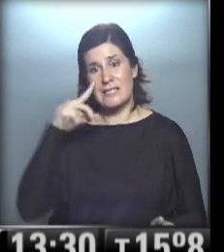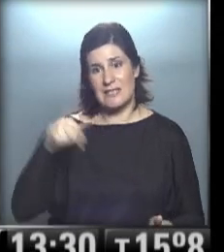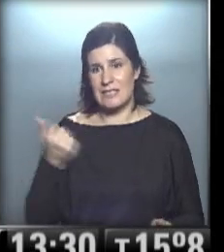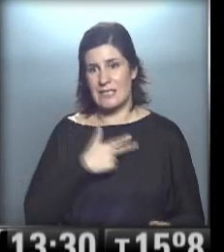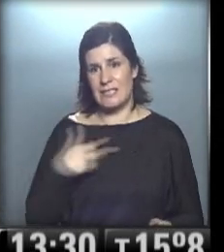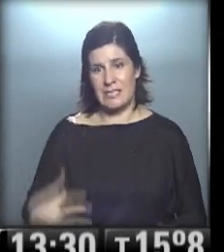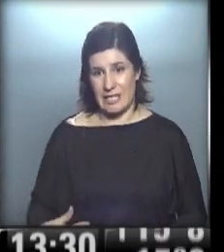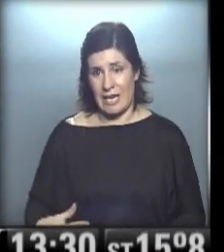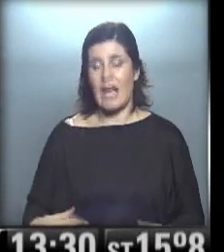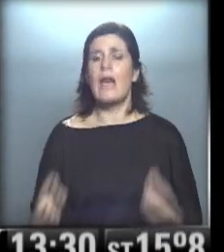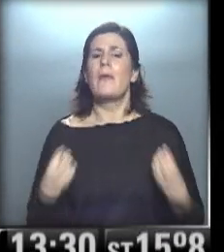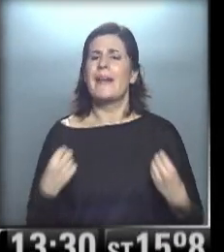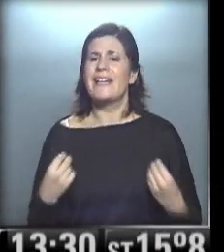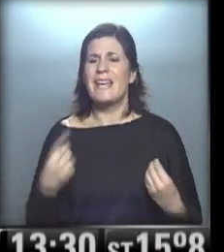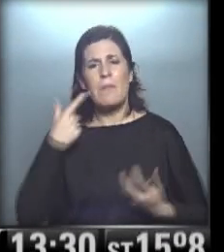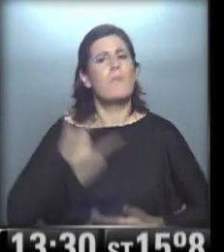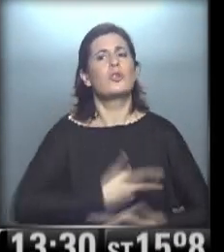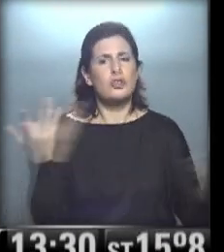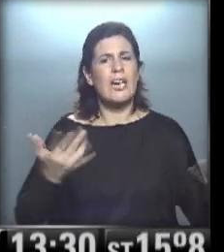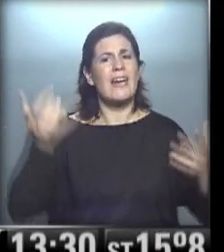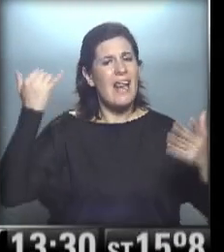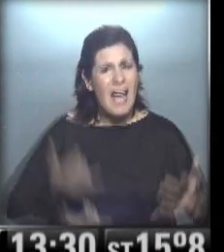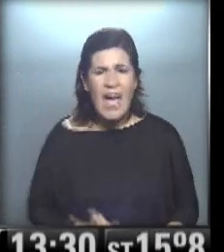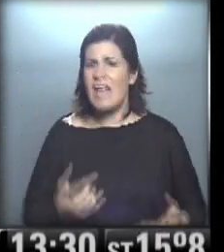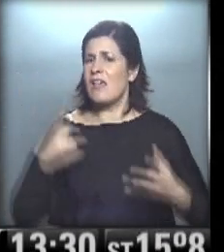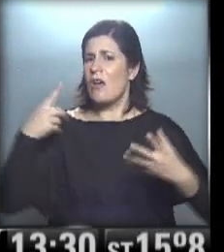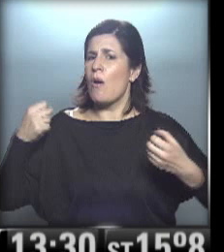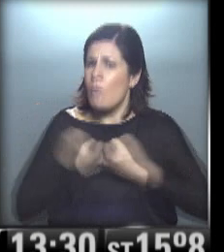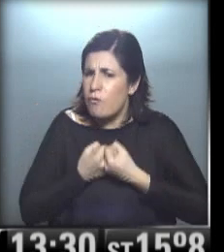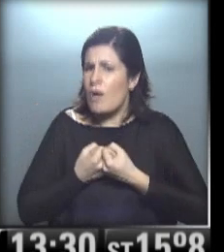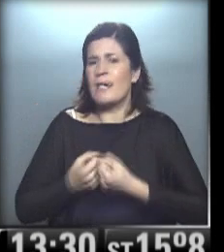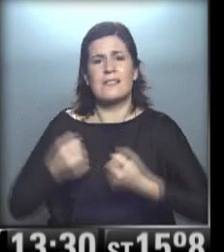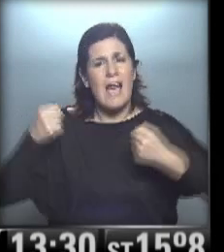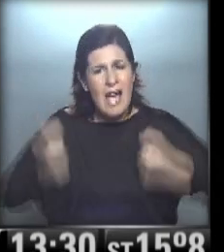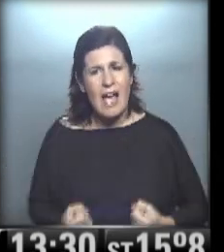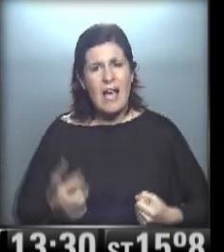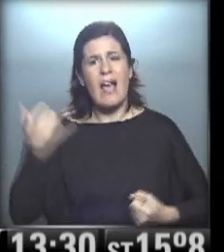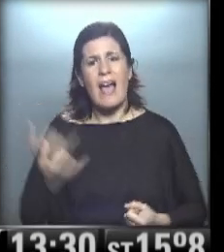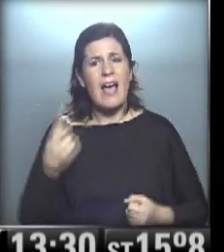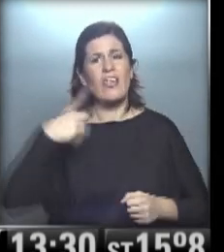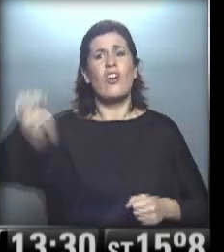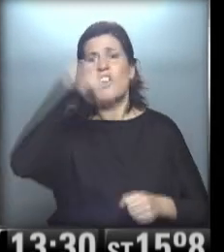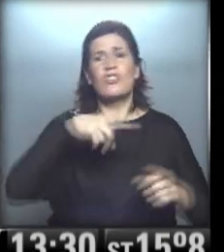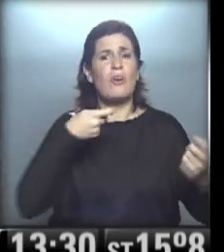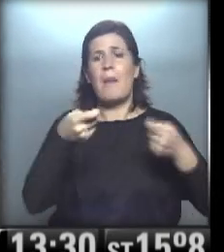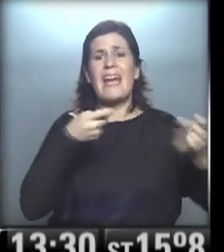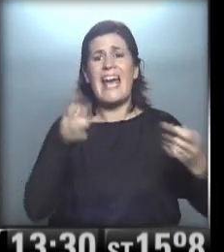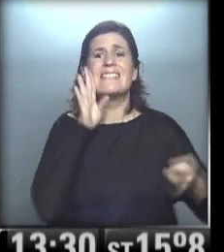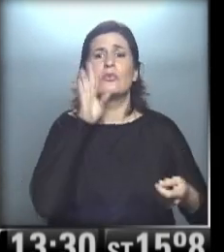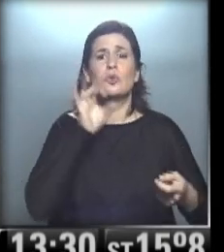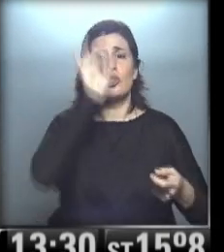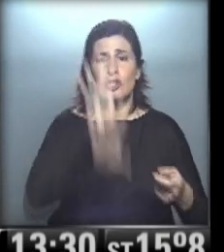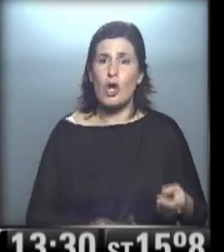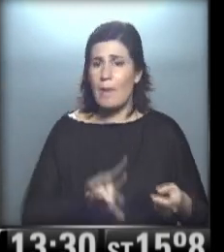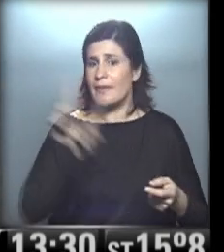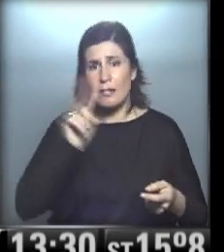que hay que demostrar que hay un polo alternativo, ese polo recesivo, especulativo, representado por Estados Unidos, por Europa,